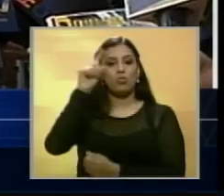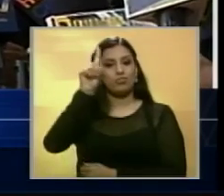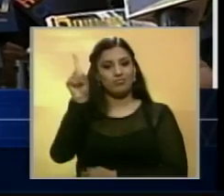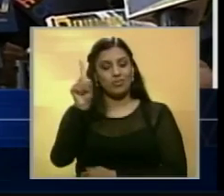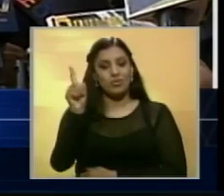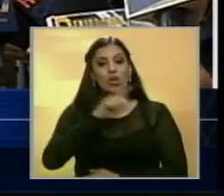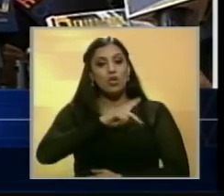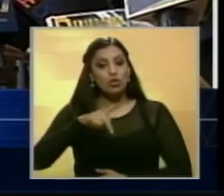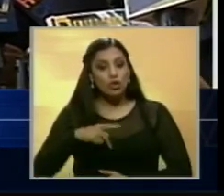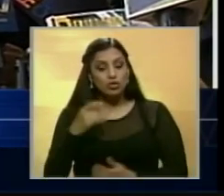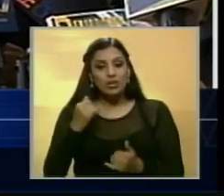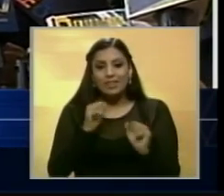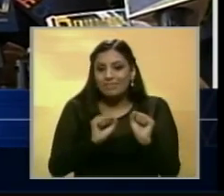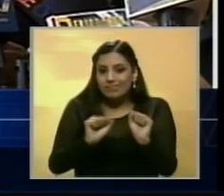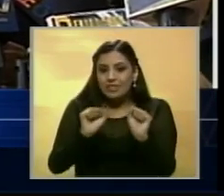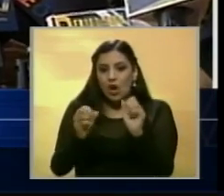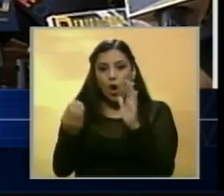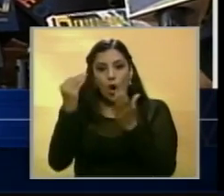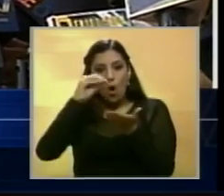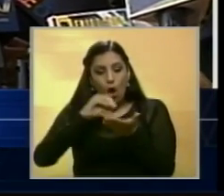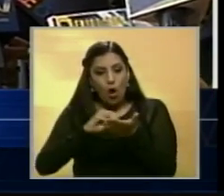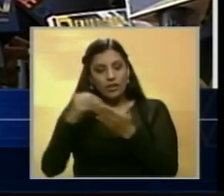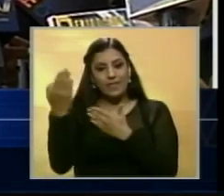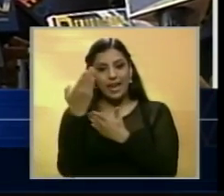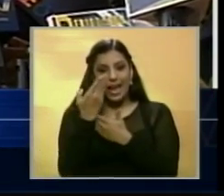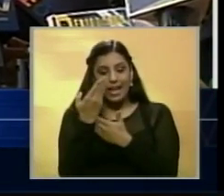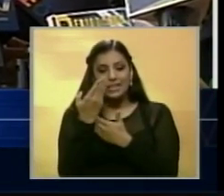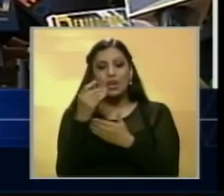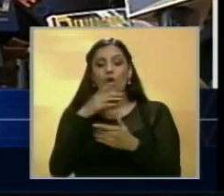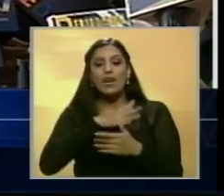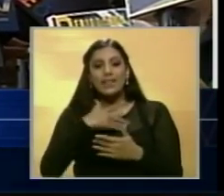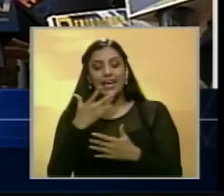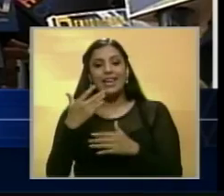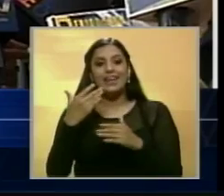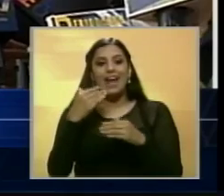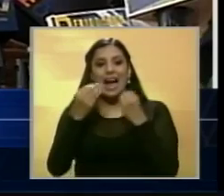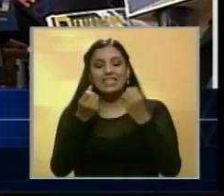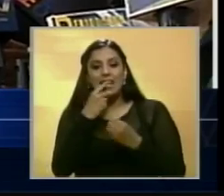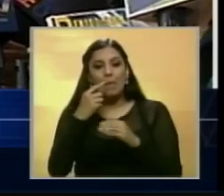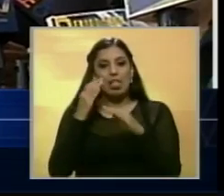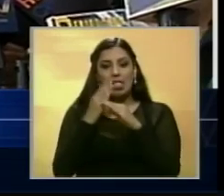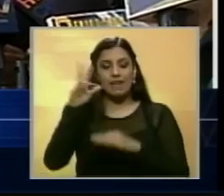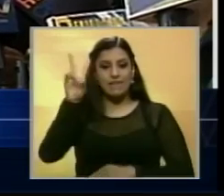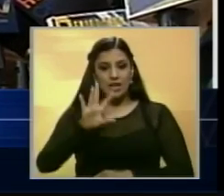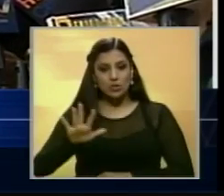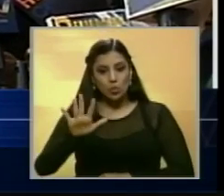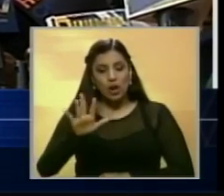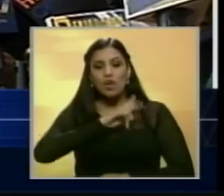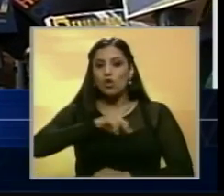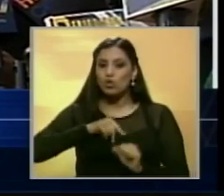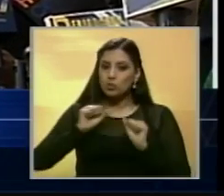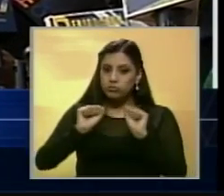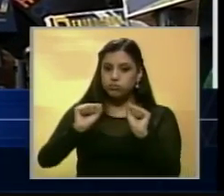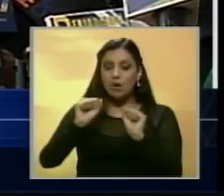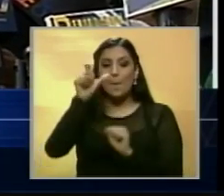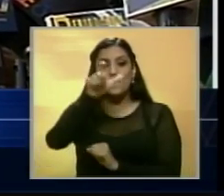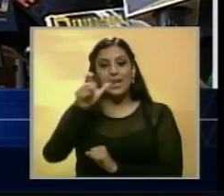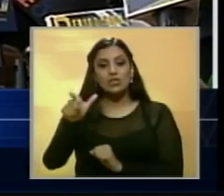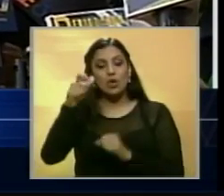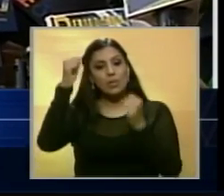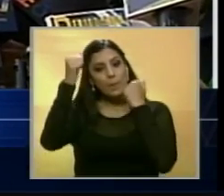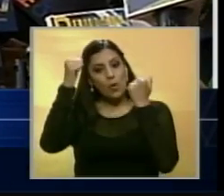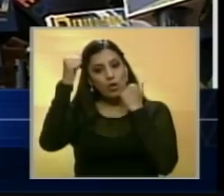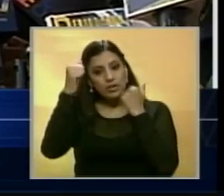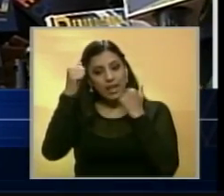manera que repudiando de nuevo la sentencia que impide que vengan las medicinas a Venezuela, repudiando el hecho de que los manifestantes